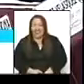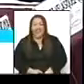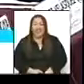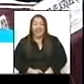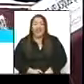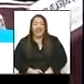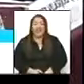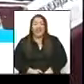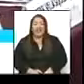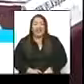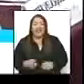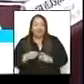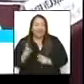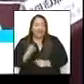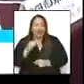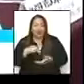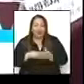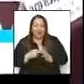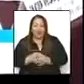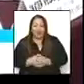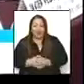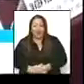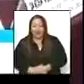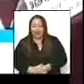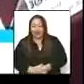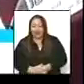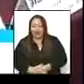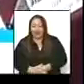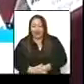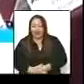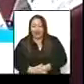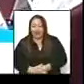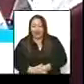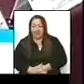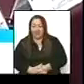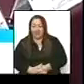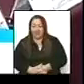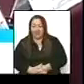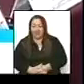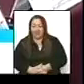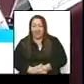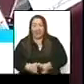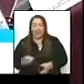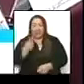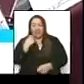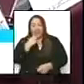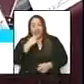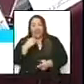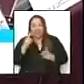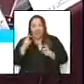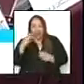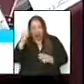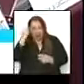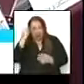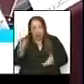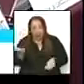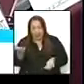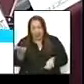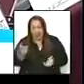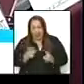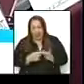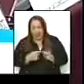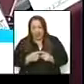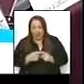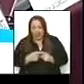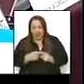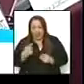Entonces, el tema no es, pues, solamente de identificación de género, es un tema político. Lo que al final